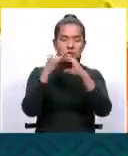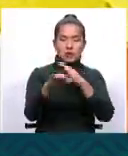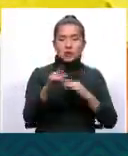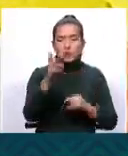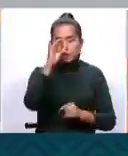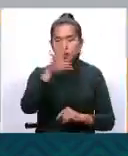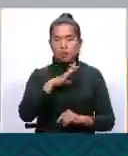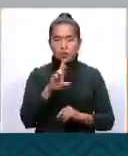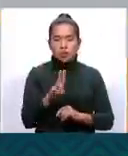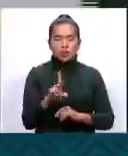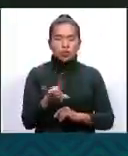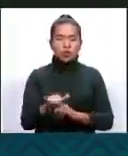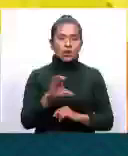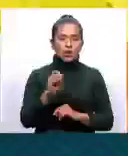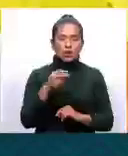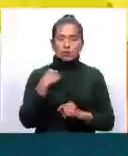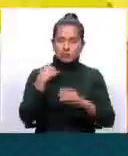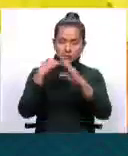Condori, y que